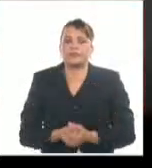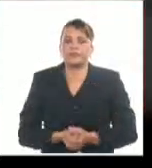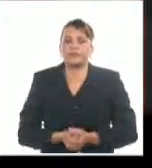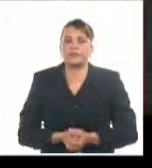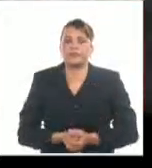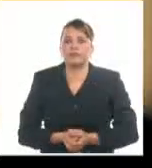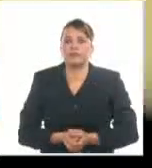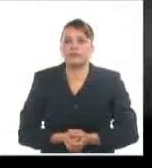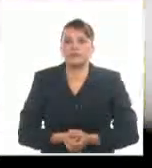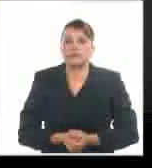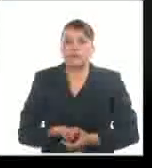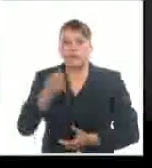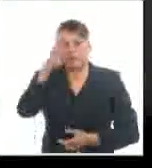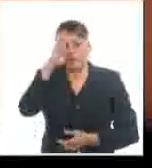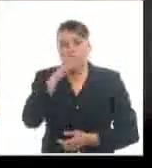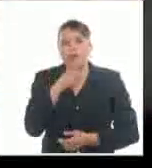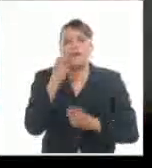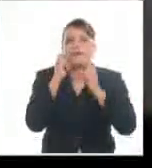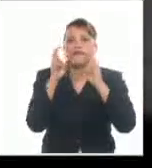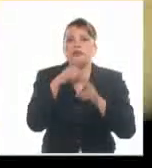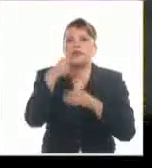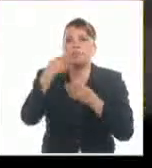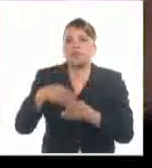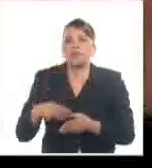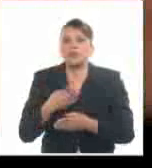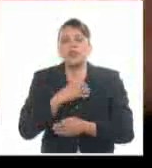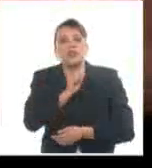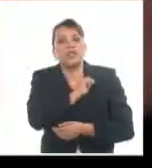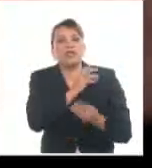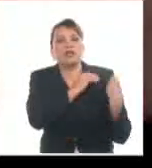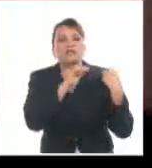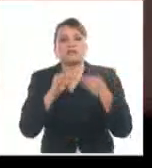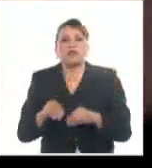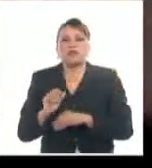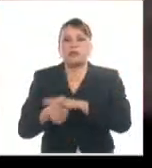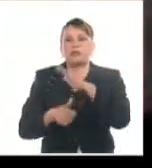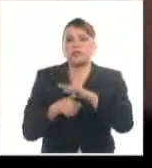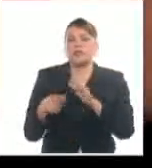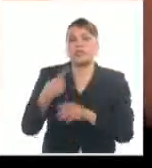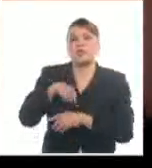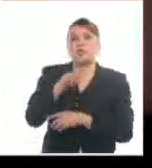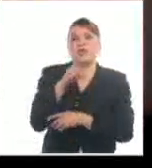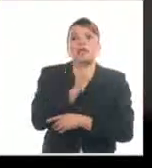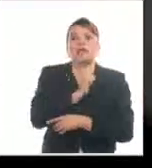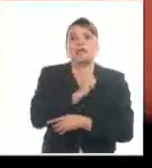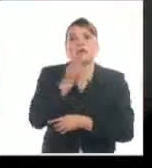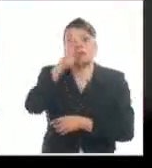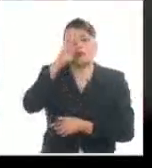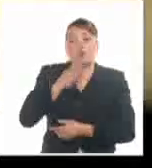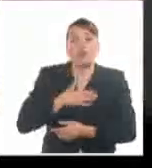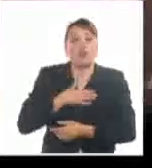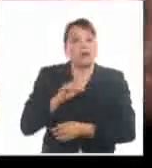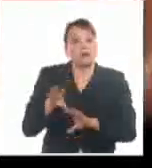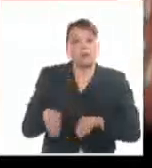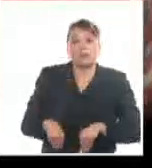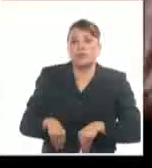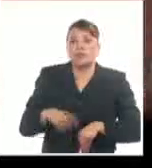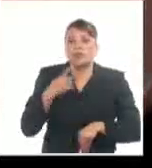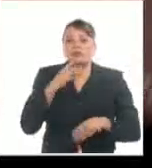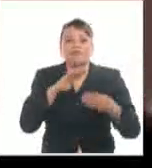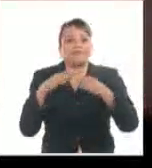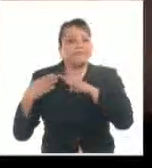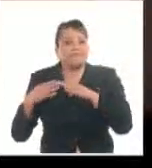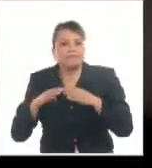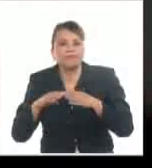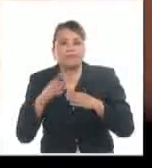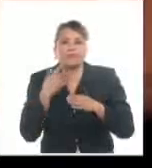de vida o muerte. Quieren que renuncie a la presidencia. Según ellos, nadie me quiere en Cuba. Las intrigas y mezquindades nos